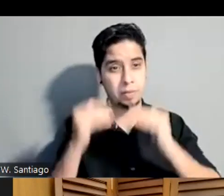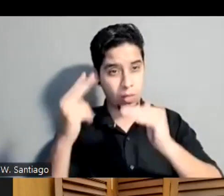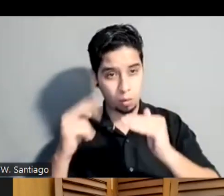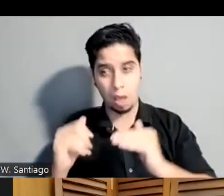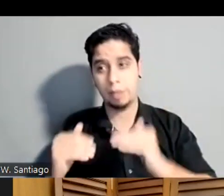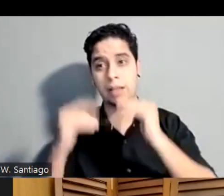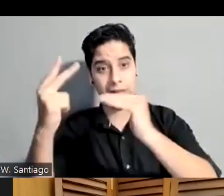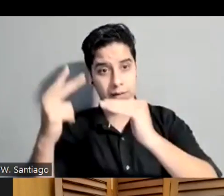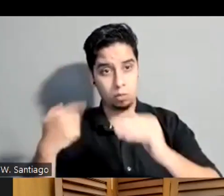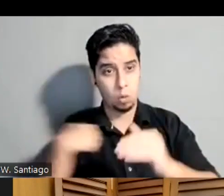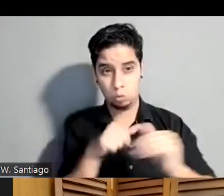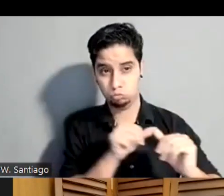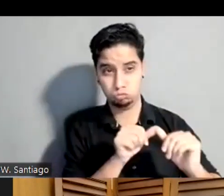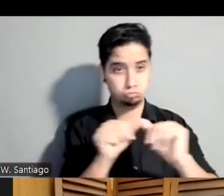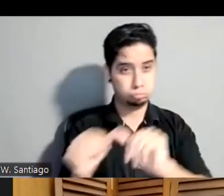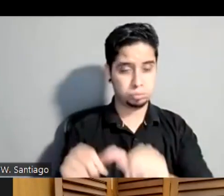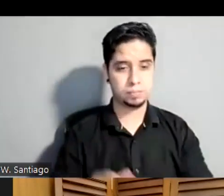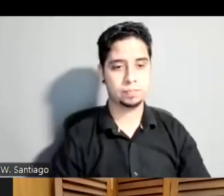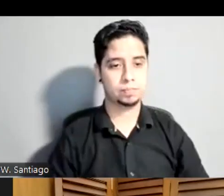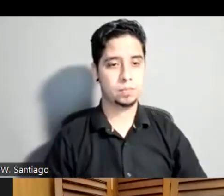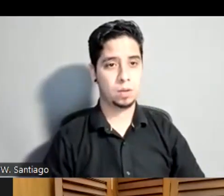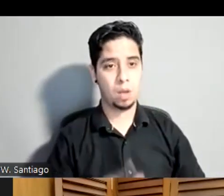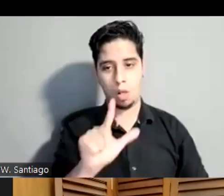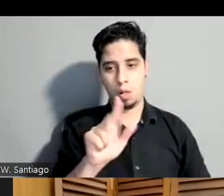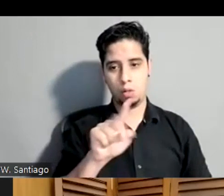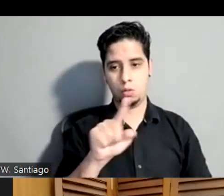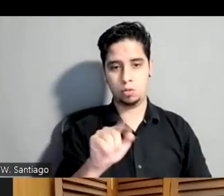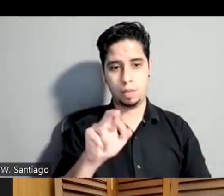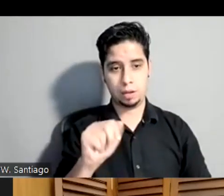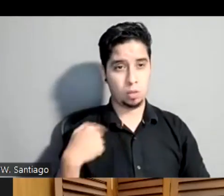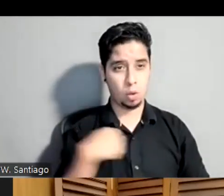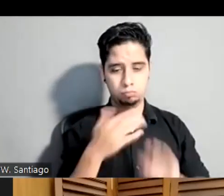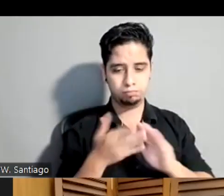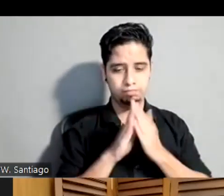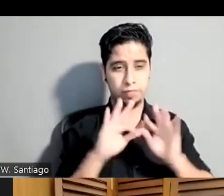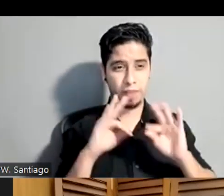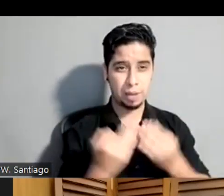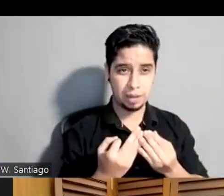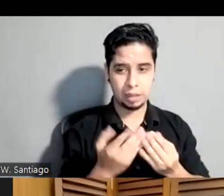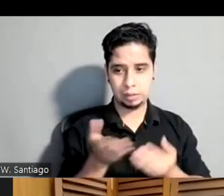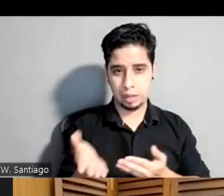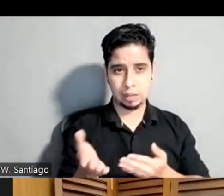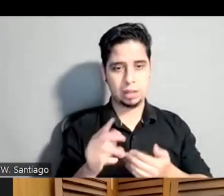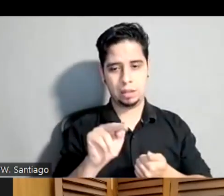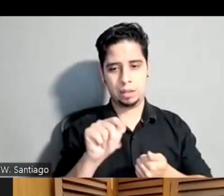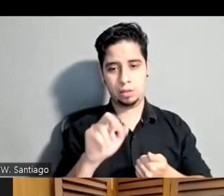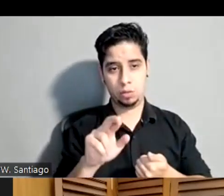nosotros seguimos. O sea, claro. En el taller de Luz María hicimos una familia. De allí salió Néstor